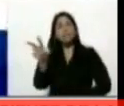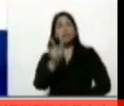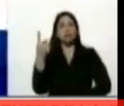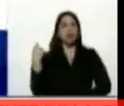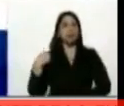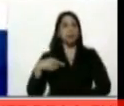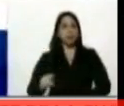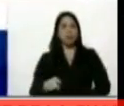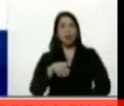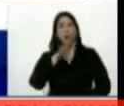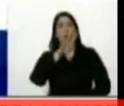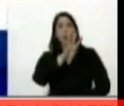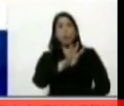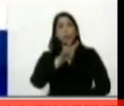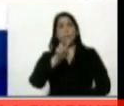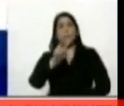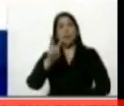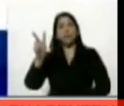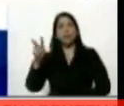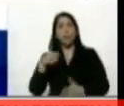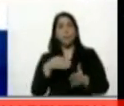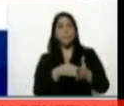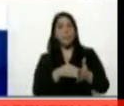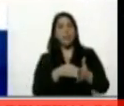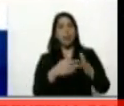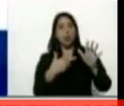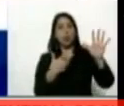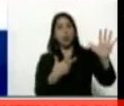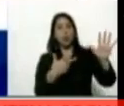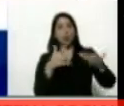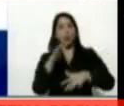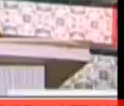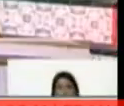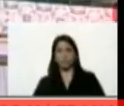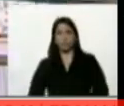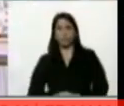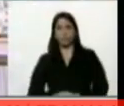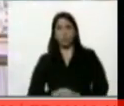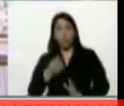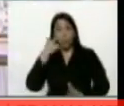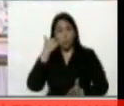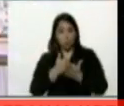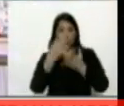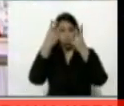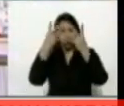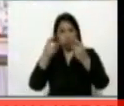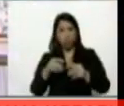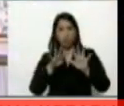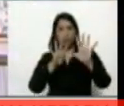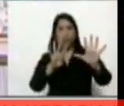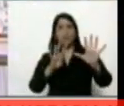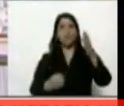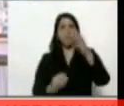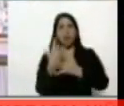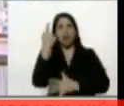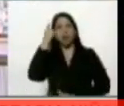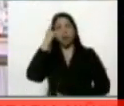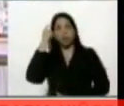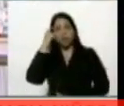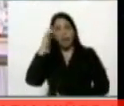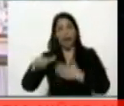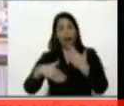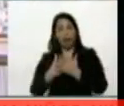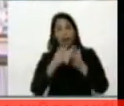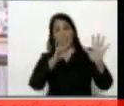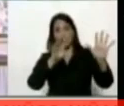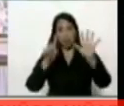y cómo no se entiende que gobierno y oposición son socialistas, por lo tanto, eso no iba a suceder. Por lo tanto, la